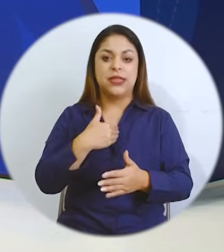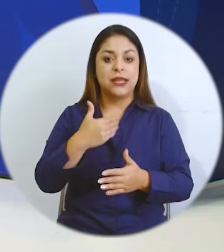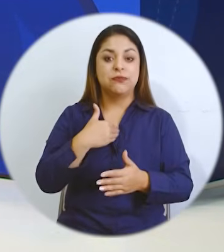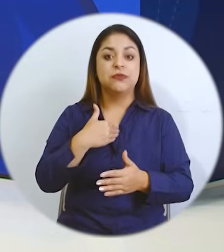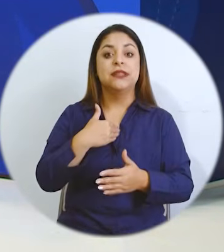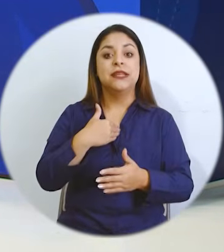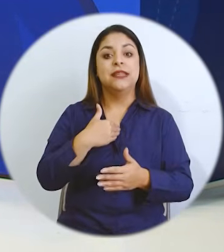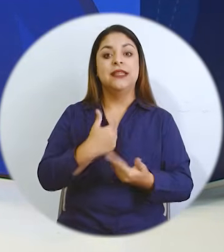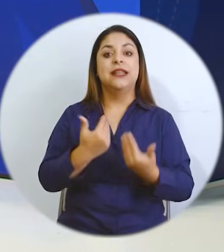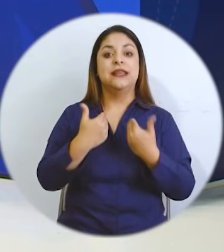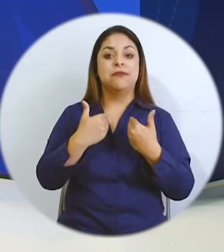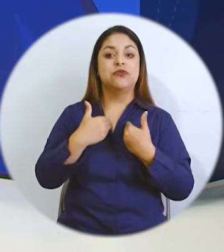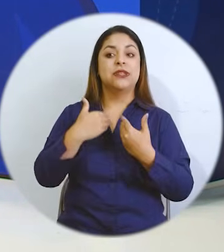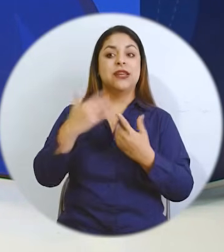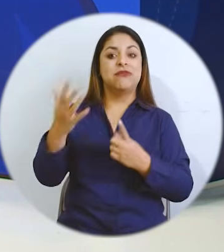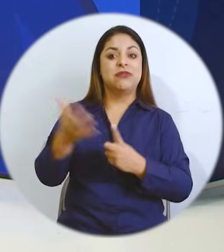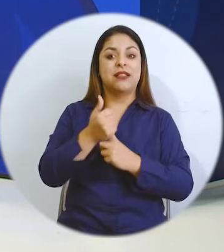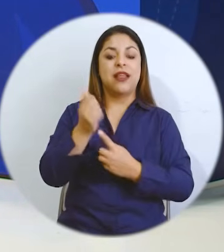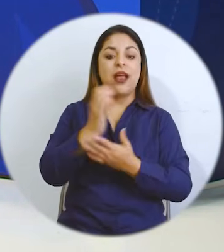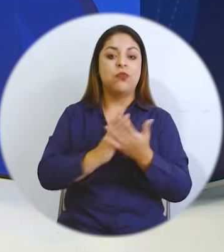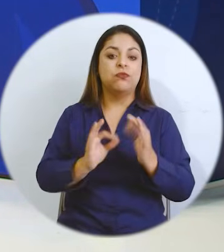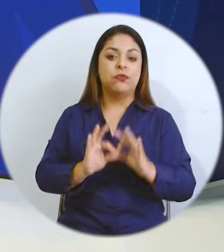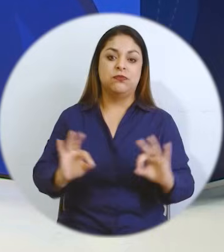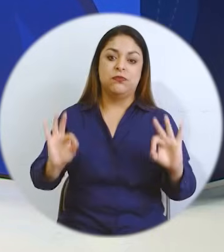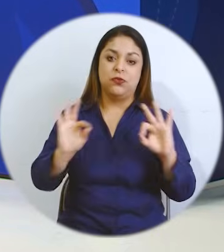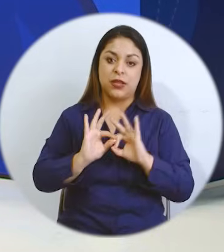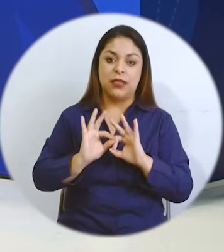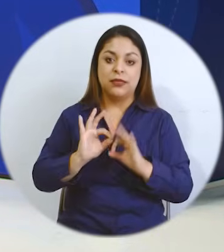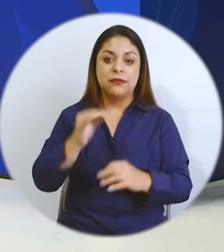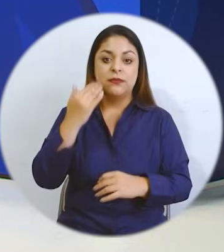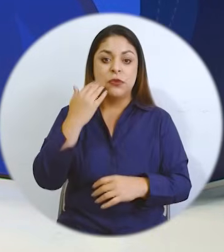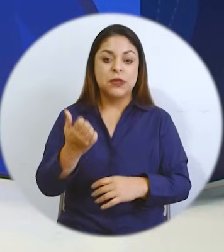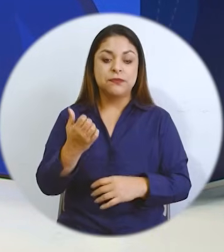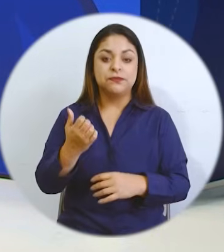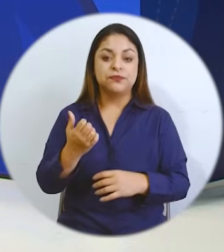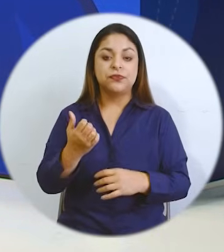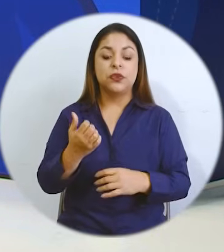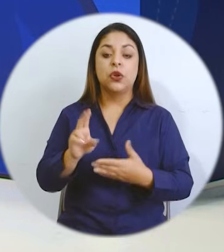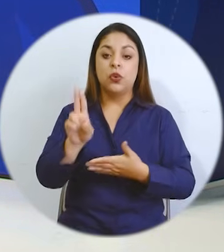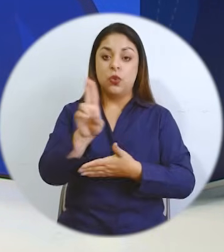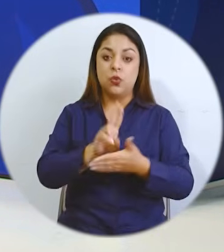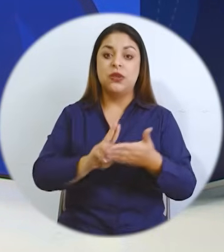veces no tenemos, y en eso quiero rescatar algo muy importante.